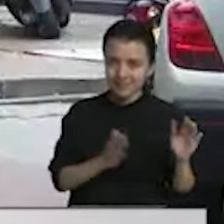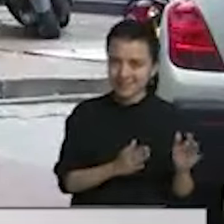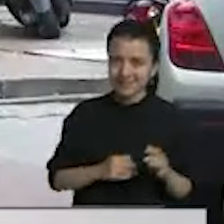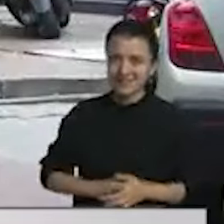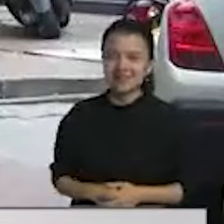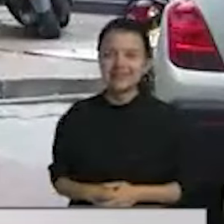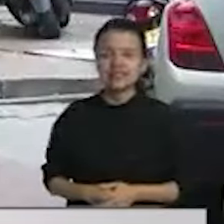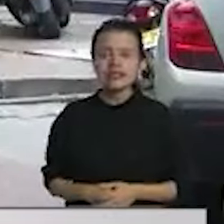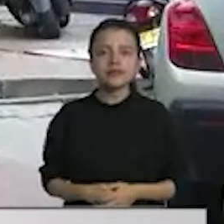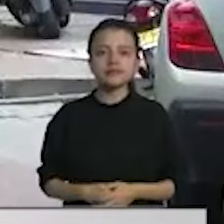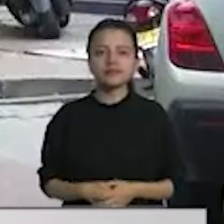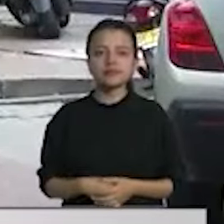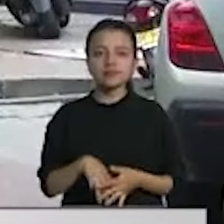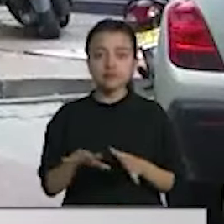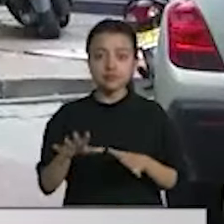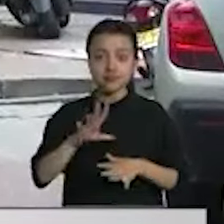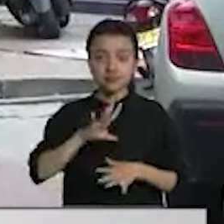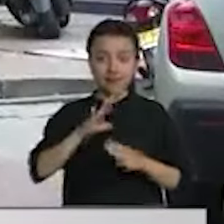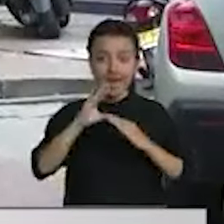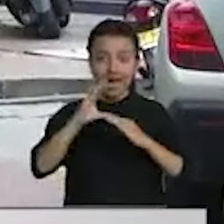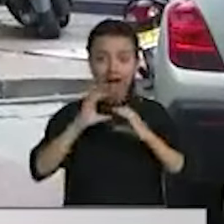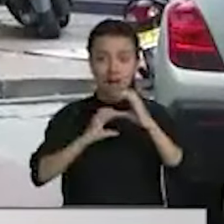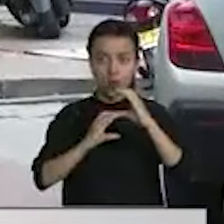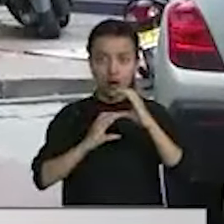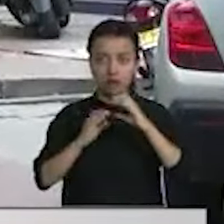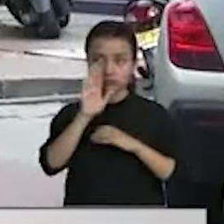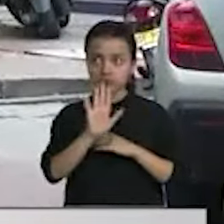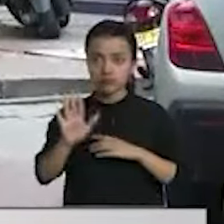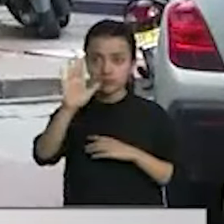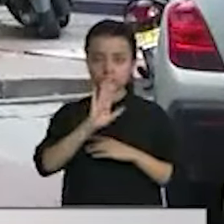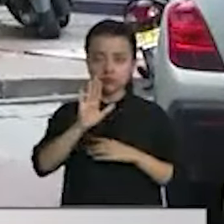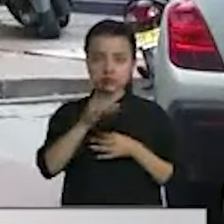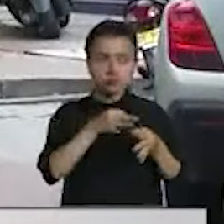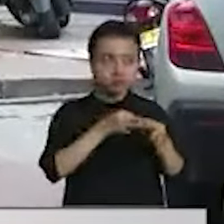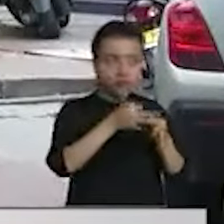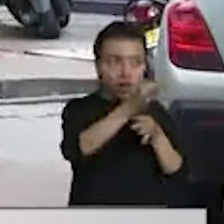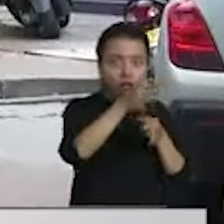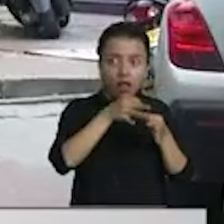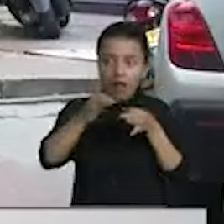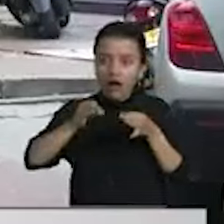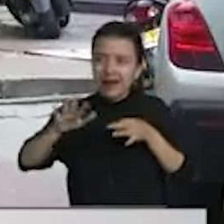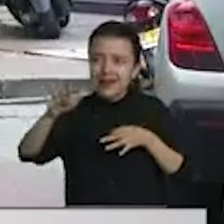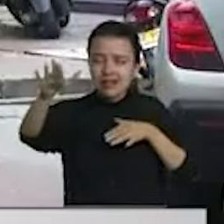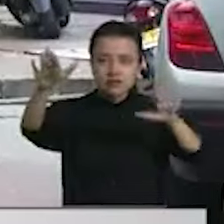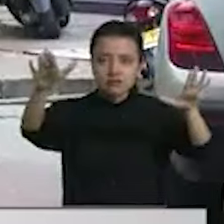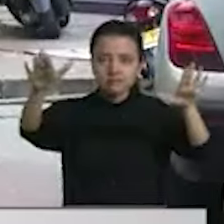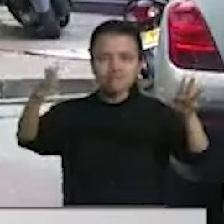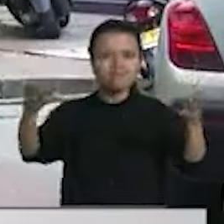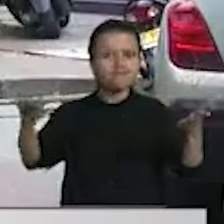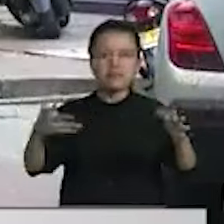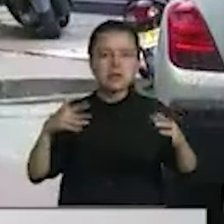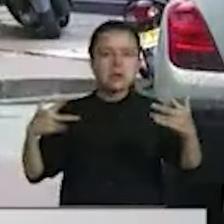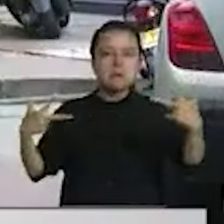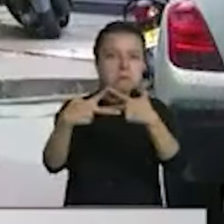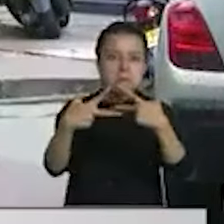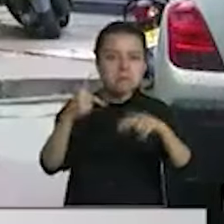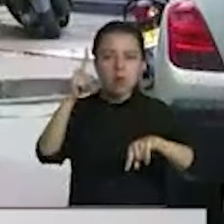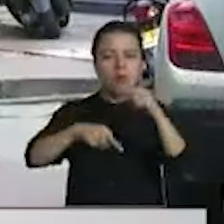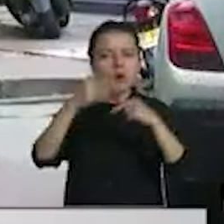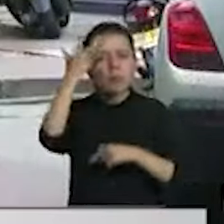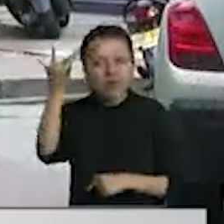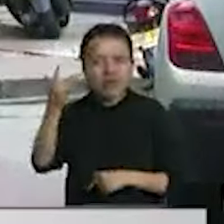de veredas del departamento del Cauca permanecen completamente incomunicadas por causa de un deslizamiento de tierra que ya